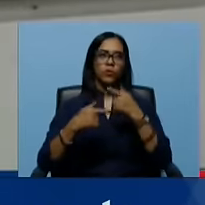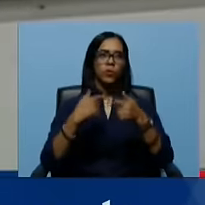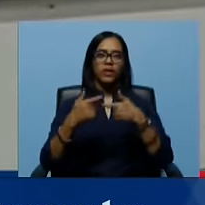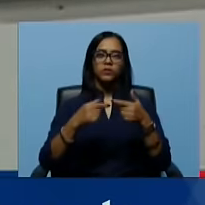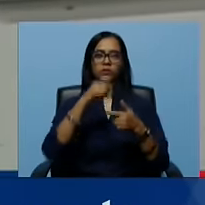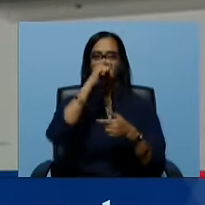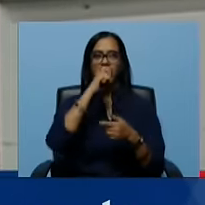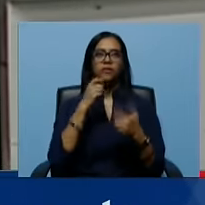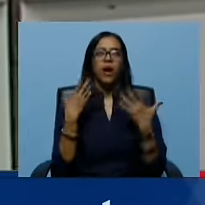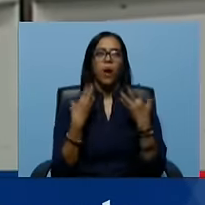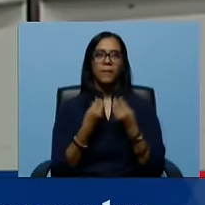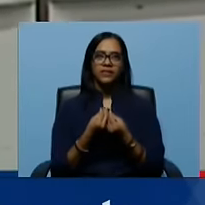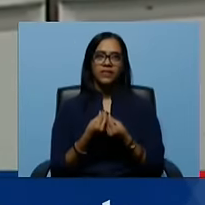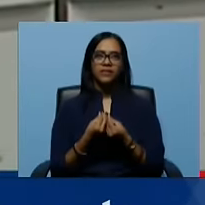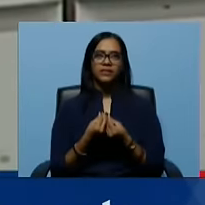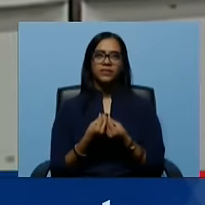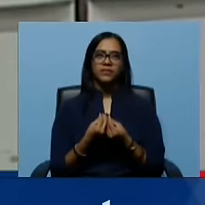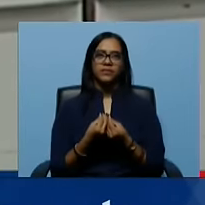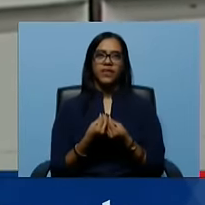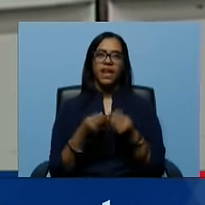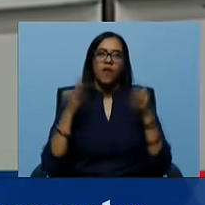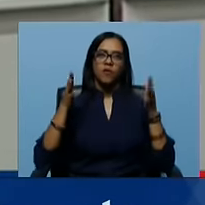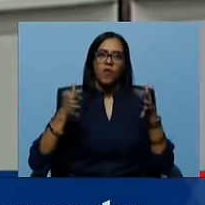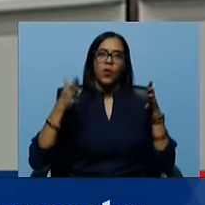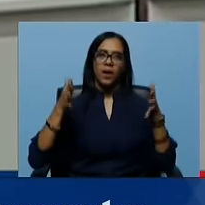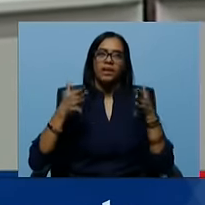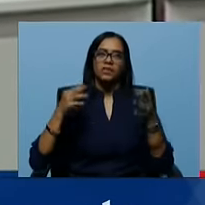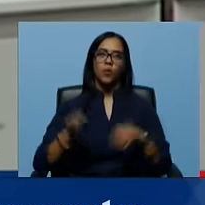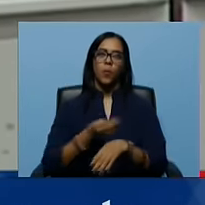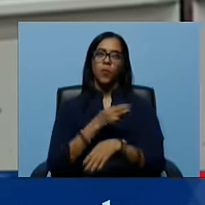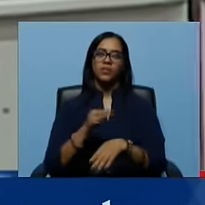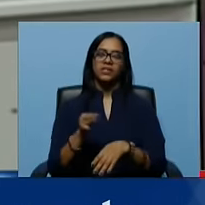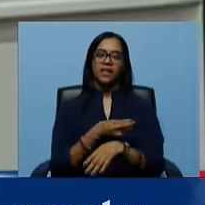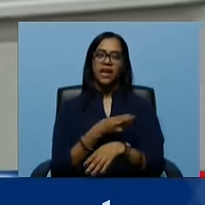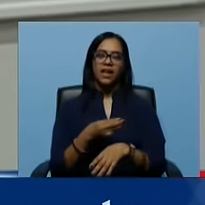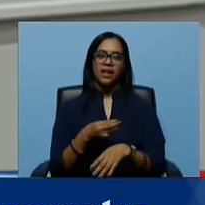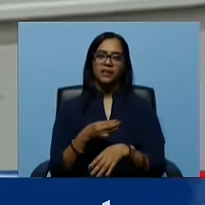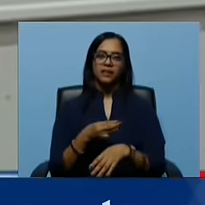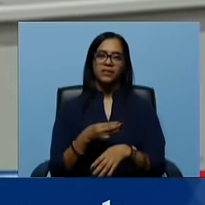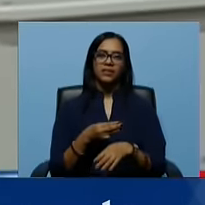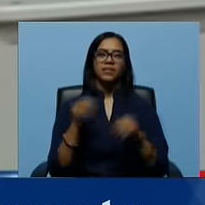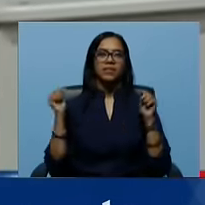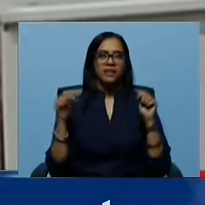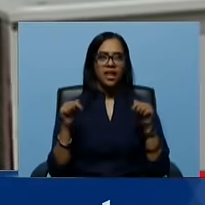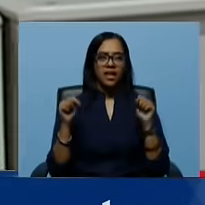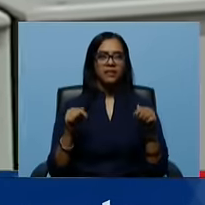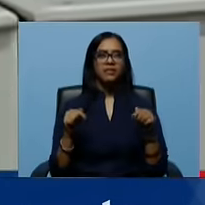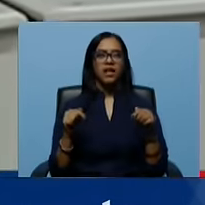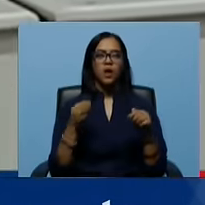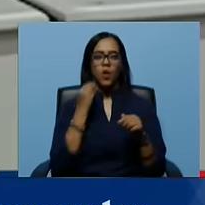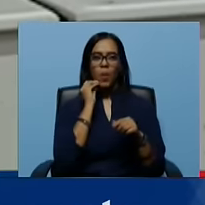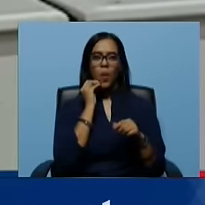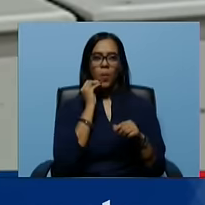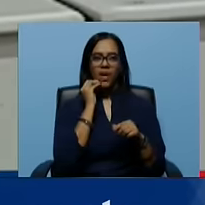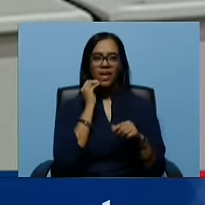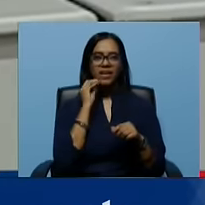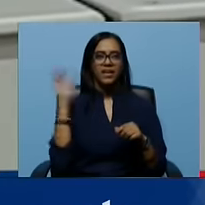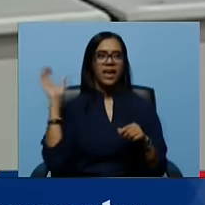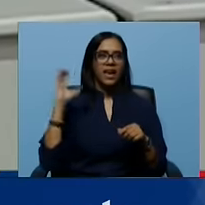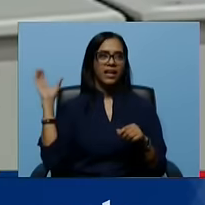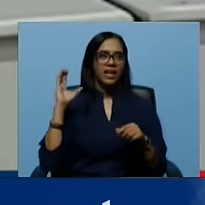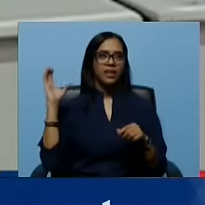años acompañando la formación musical de este joven